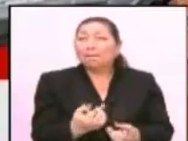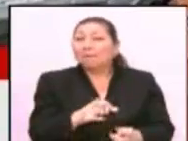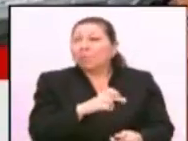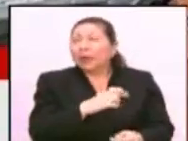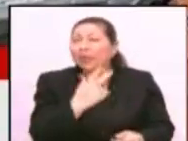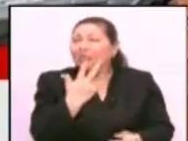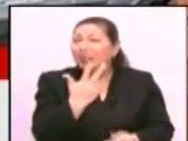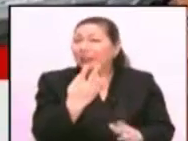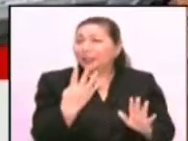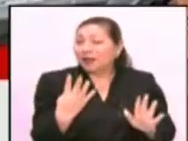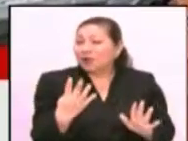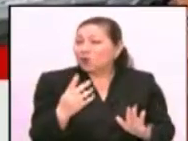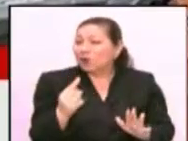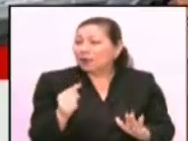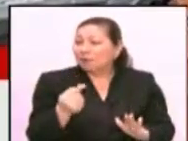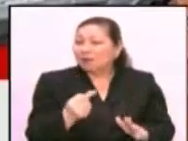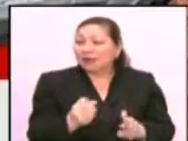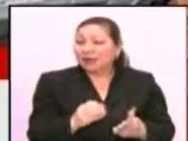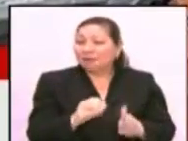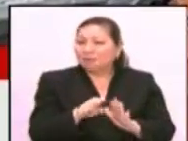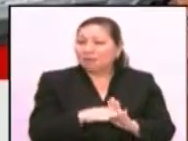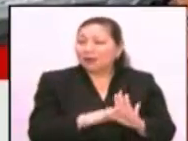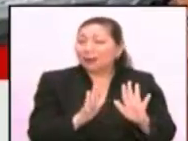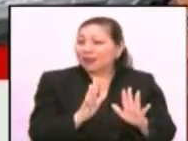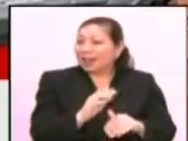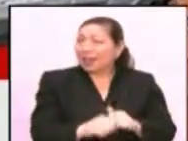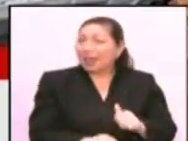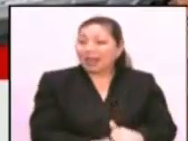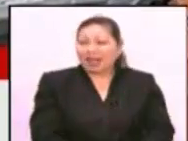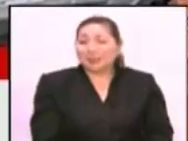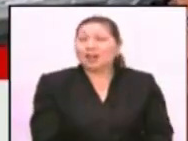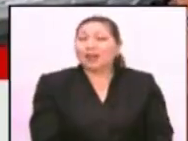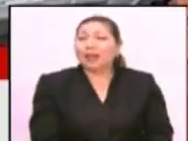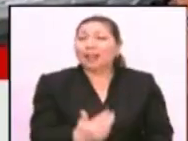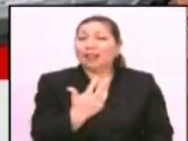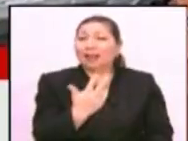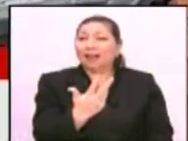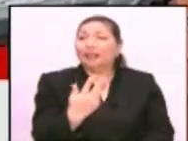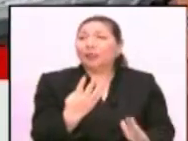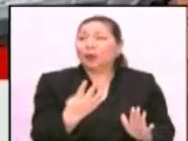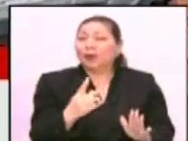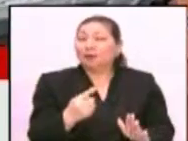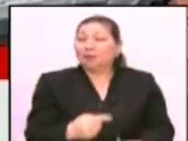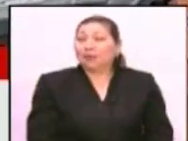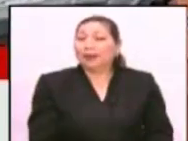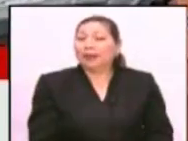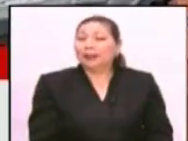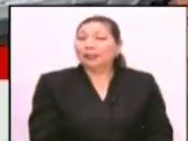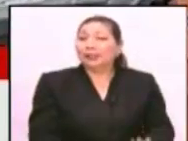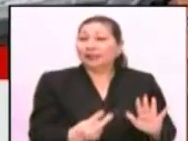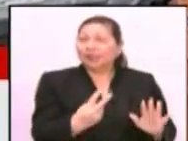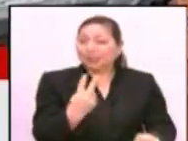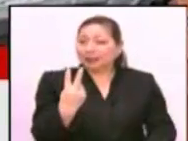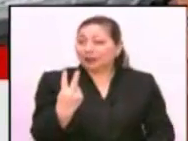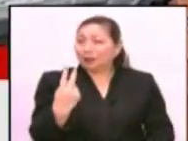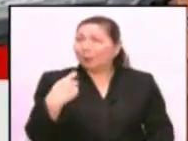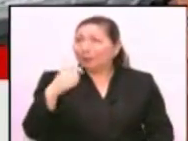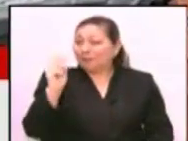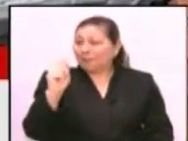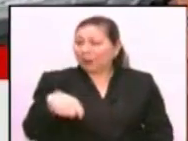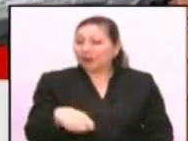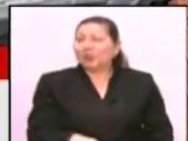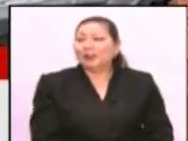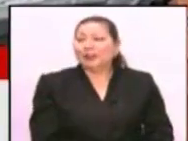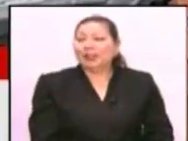Tenemos 39.000 que tienen penas menores a 10 años y además de esos 39.000, el 72% de ellos,